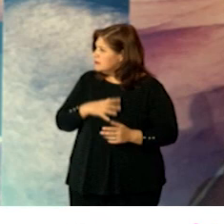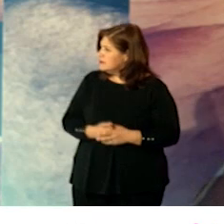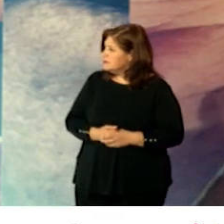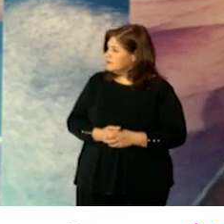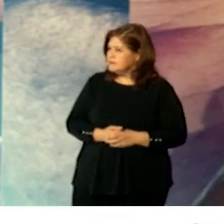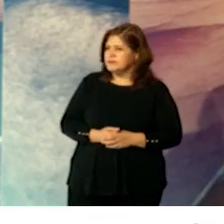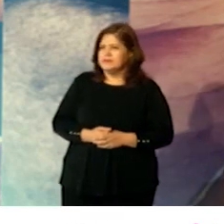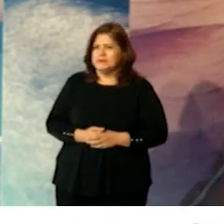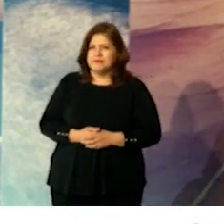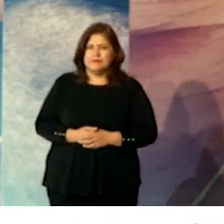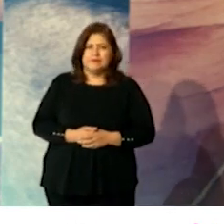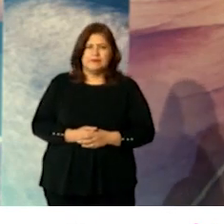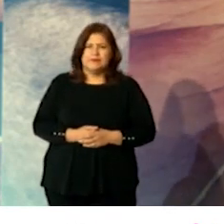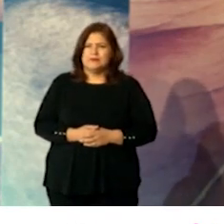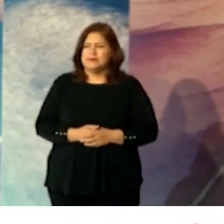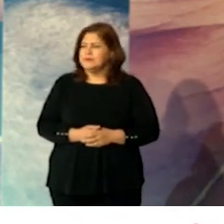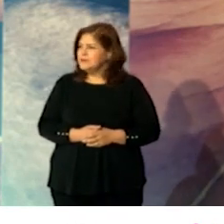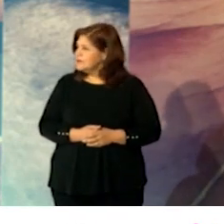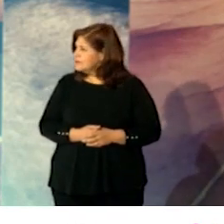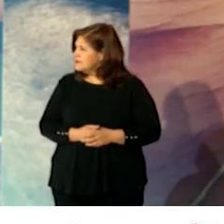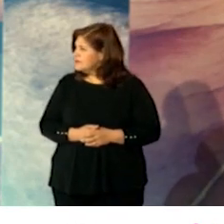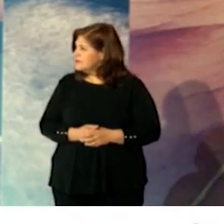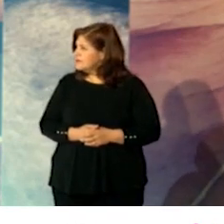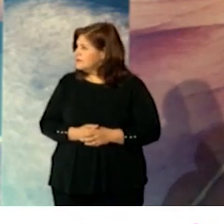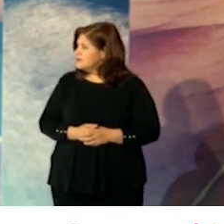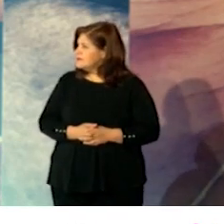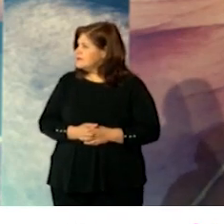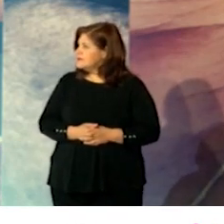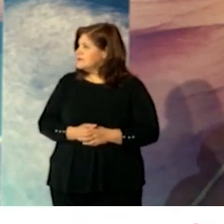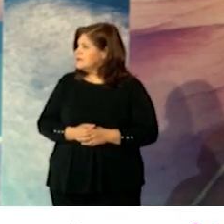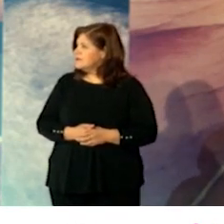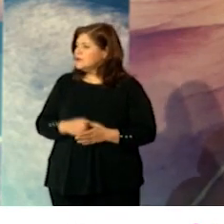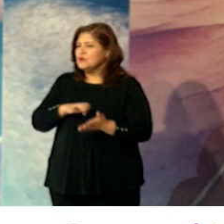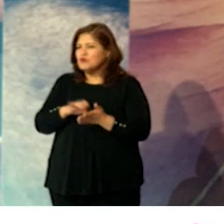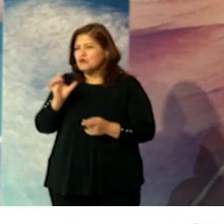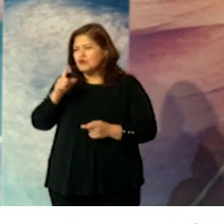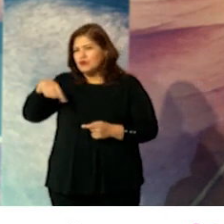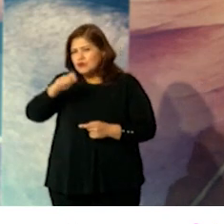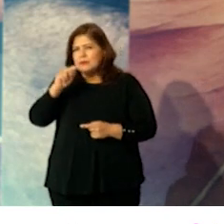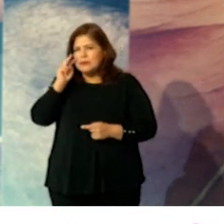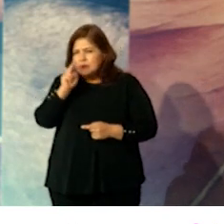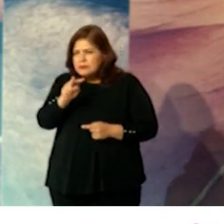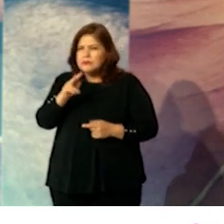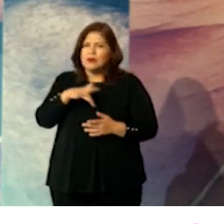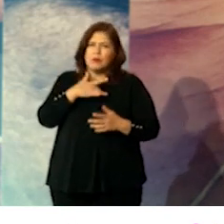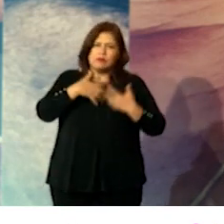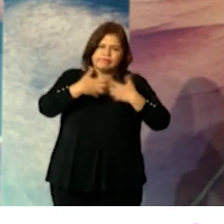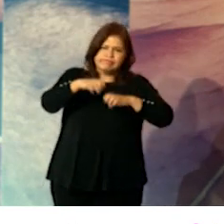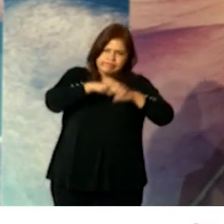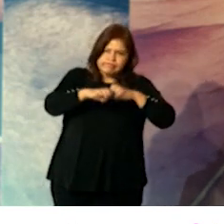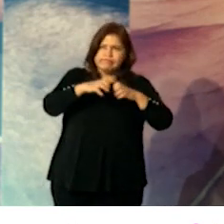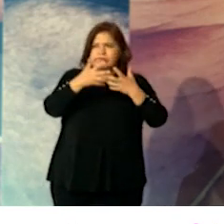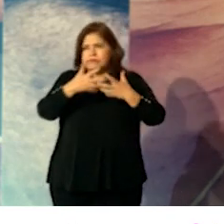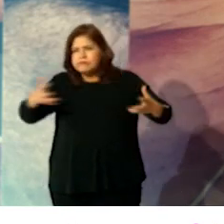atento. ¿No les genera impotencia algunas veces cuando ven, por ejemplo, las transnacionales, las